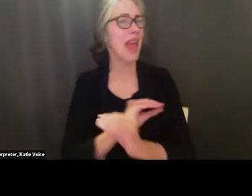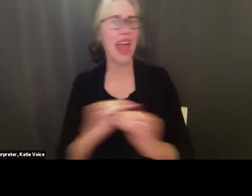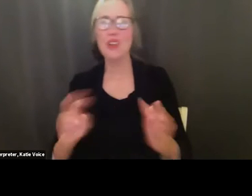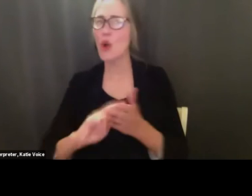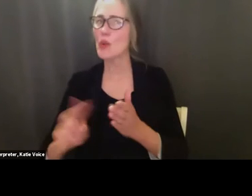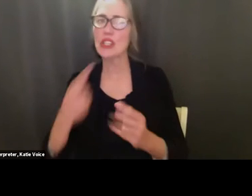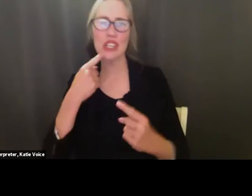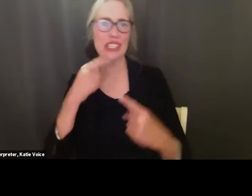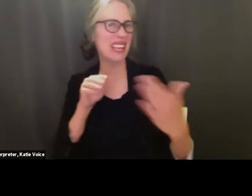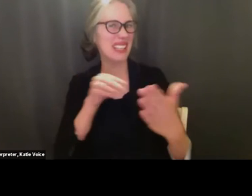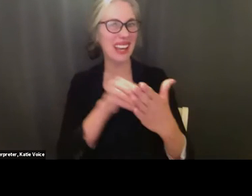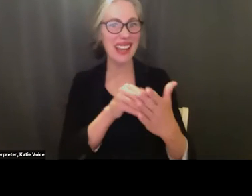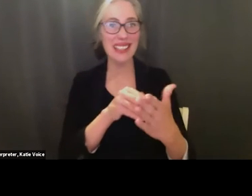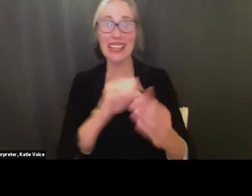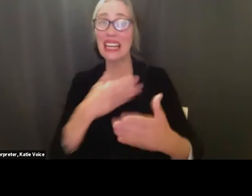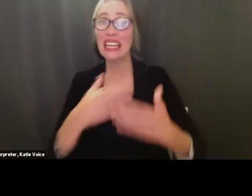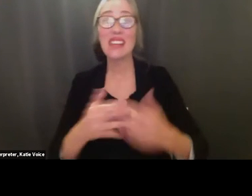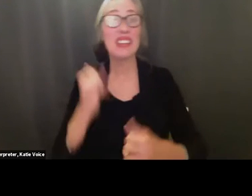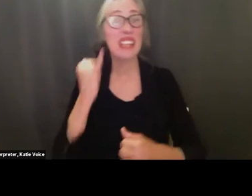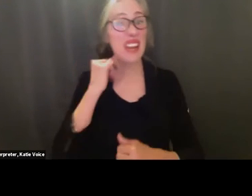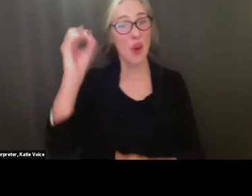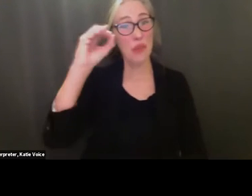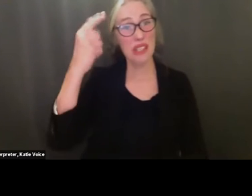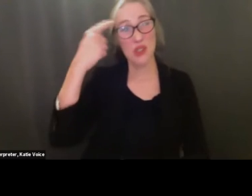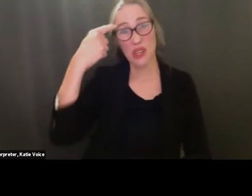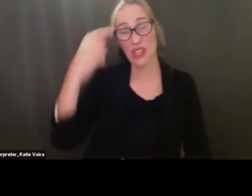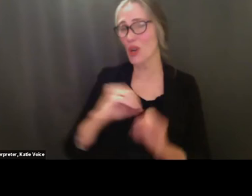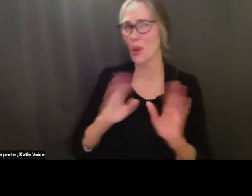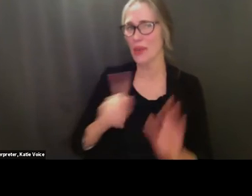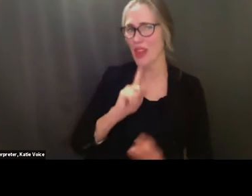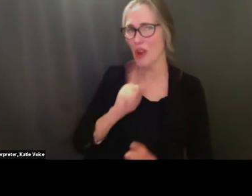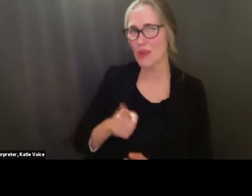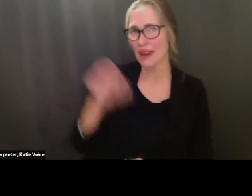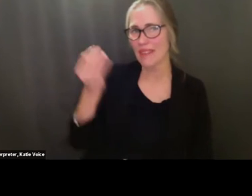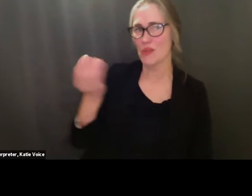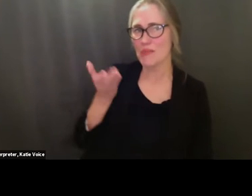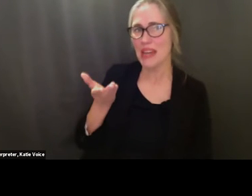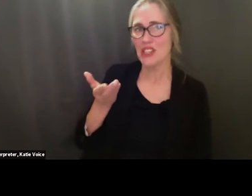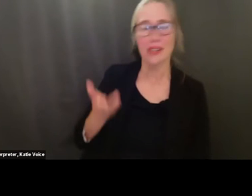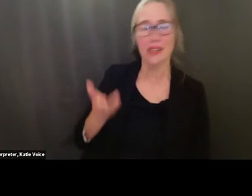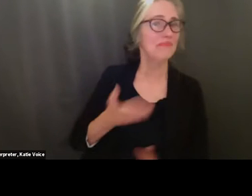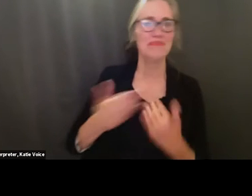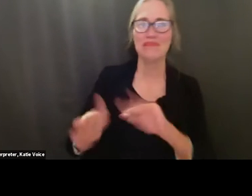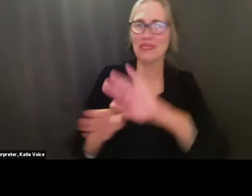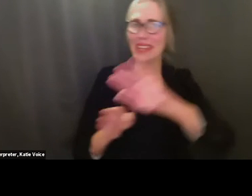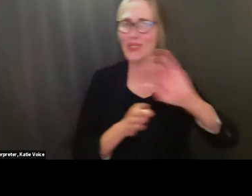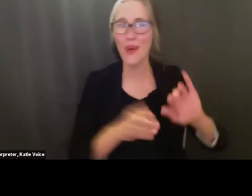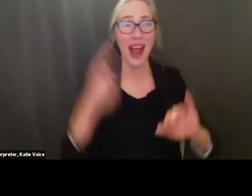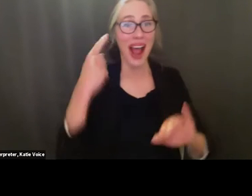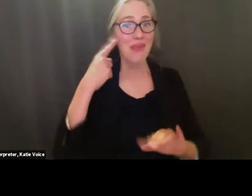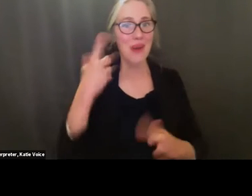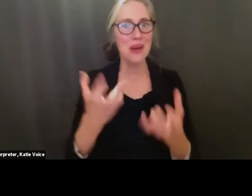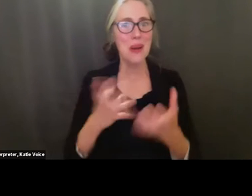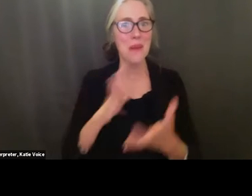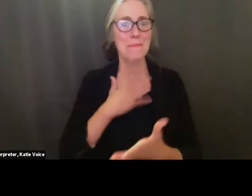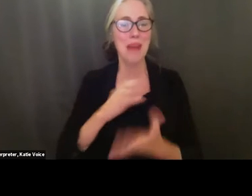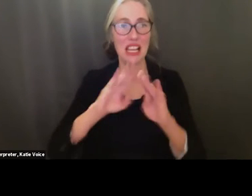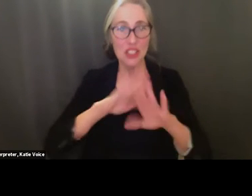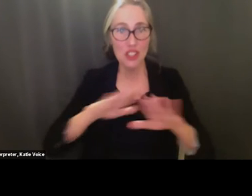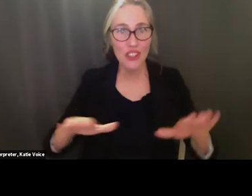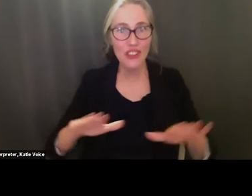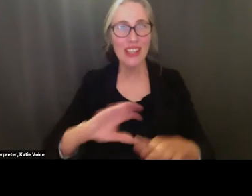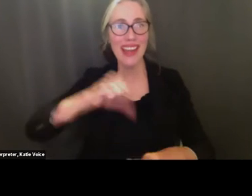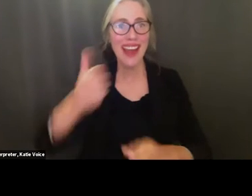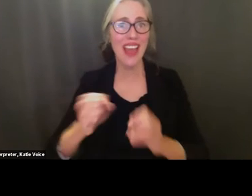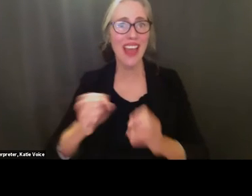programa. Y no hay investigaciones que digan lo contrario. Aun cuando algunas personas quieren ofrecer su